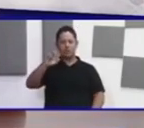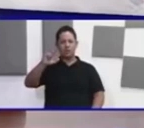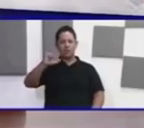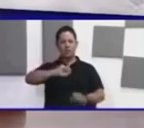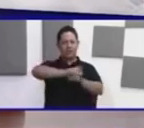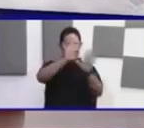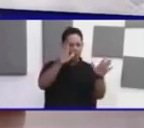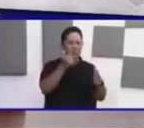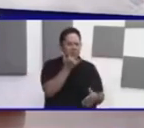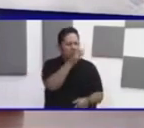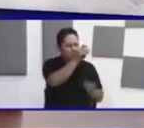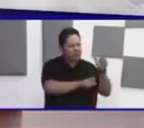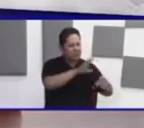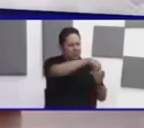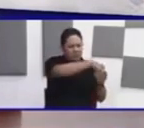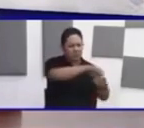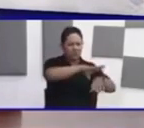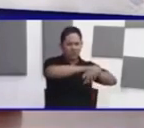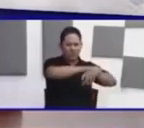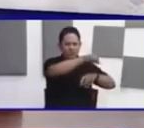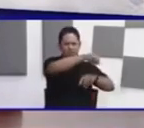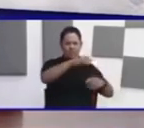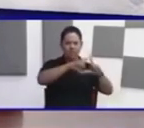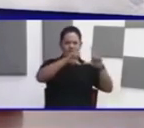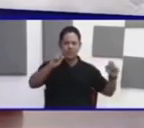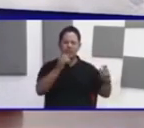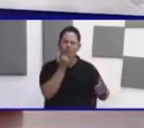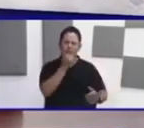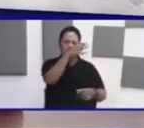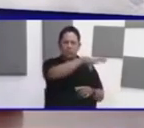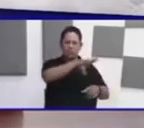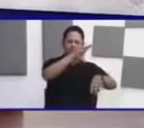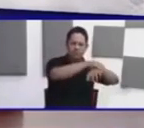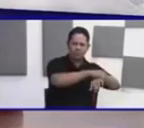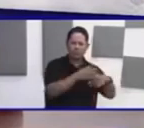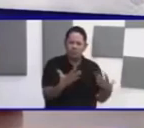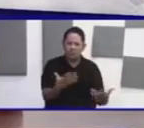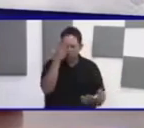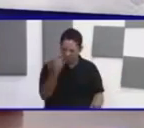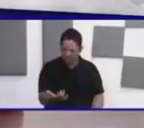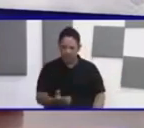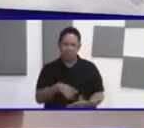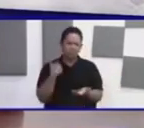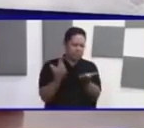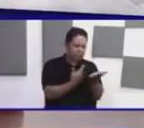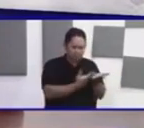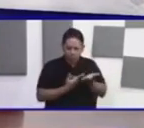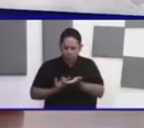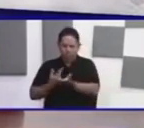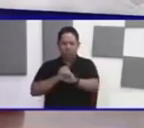está ocurriendo con estos ciudadanos de las islas que presuntamente han sido detenidos en el país de